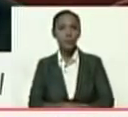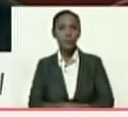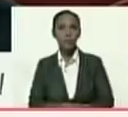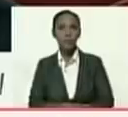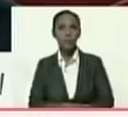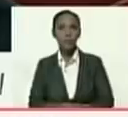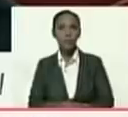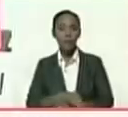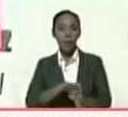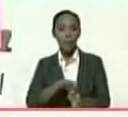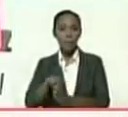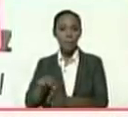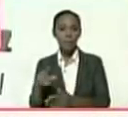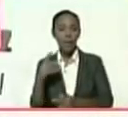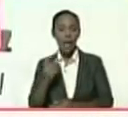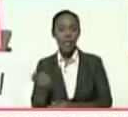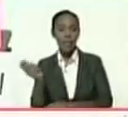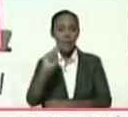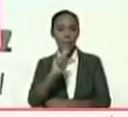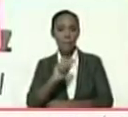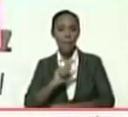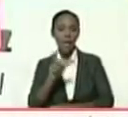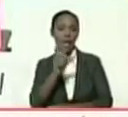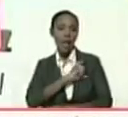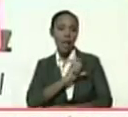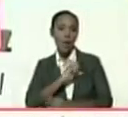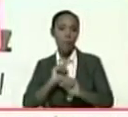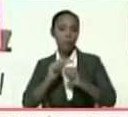A partir del mes de enero. Y la gente dirá,